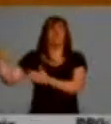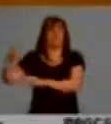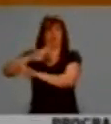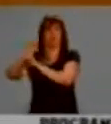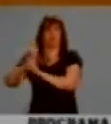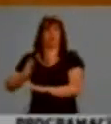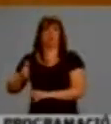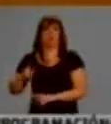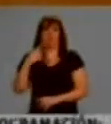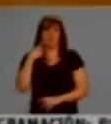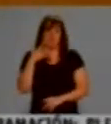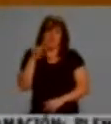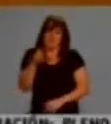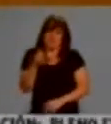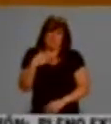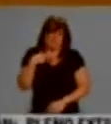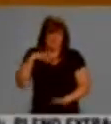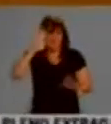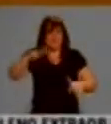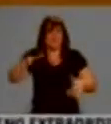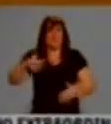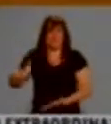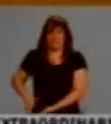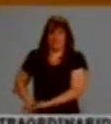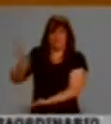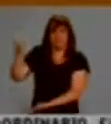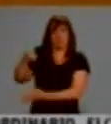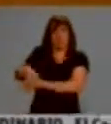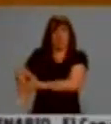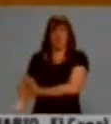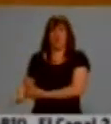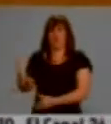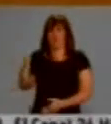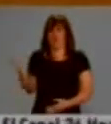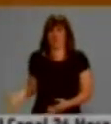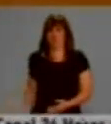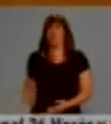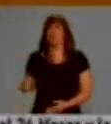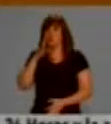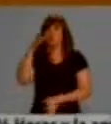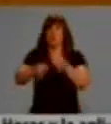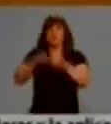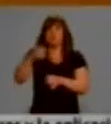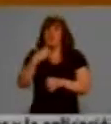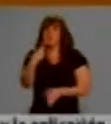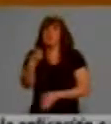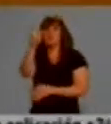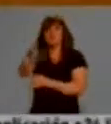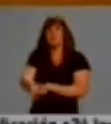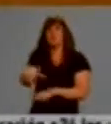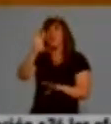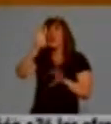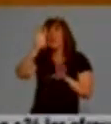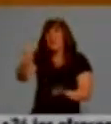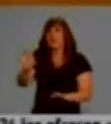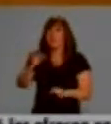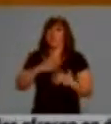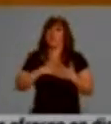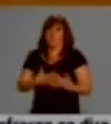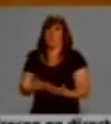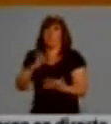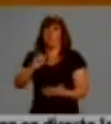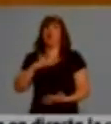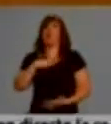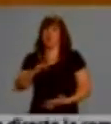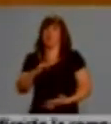una escandalosa fortuna, que la propia justicia dice de él que cree que tiene voluntad o que existe riesgo